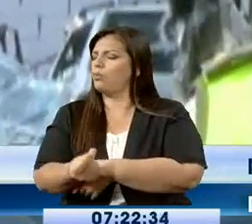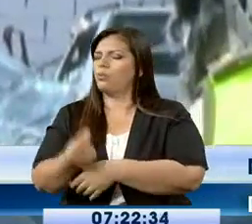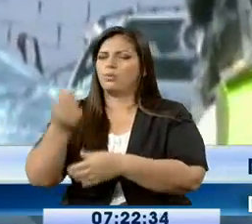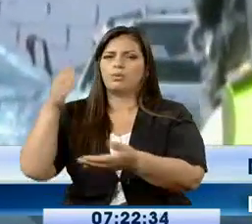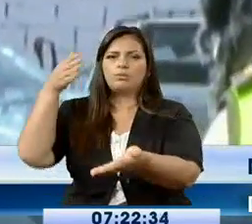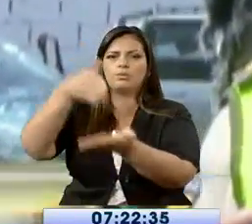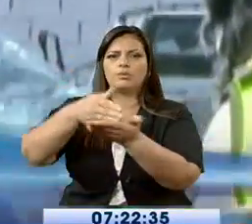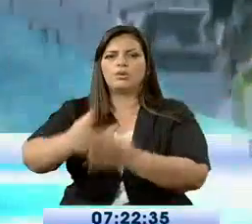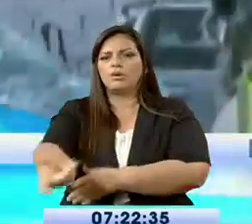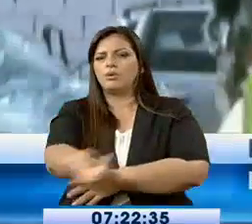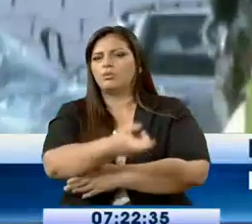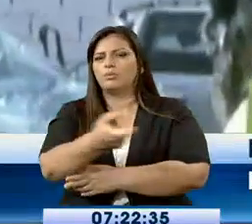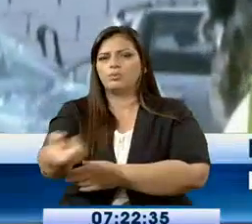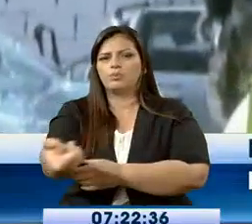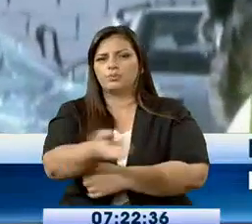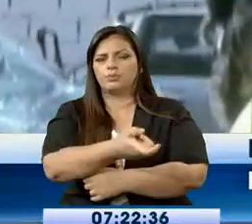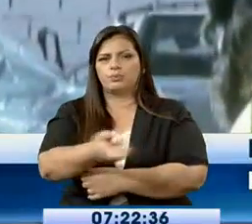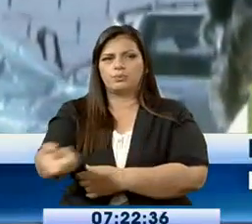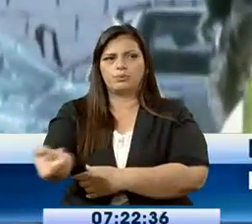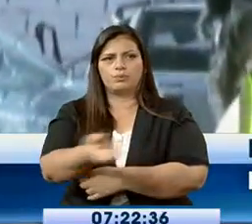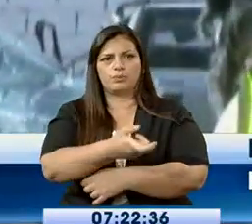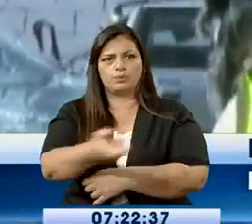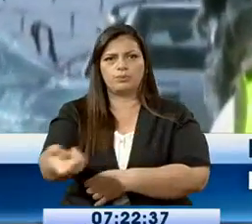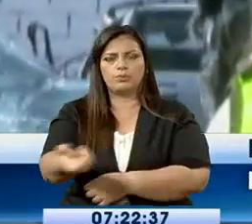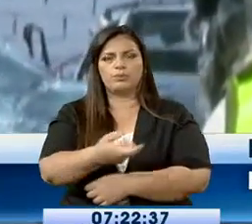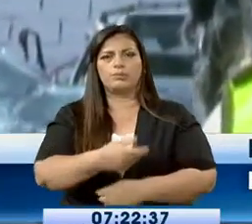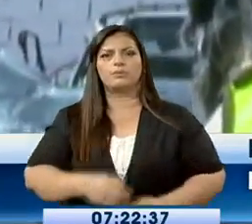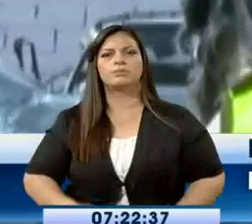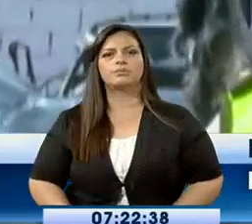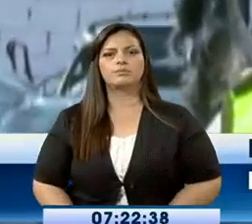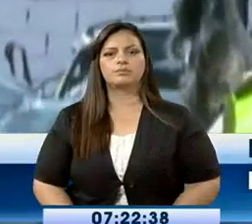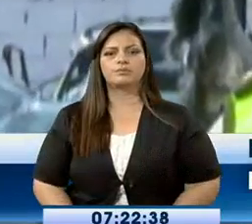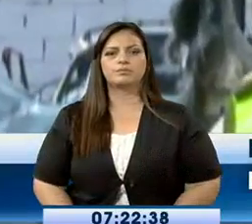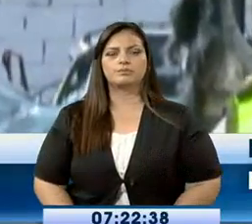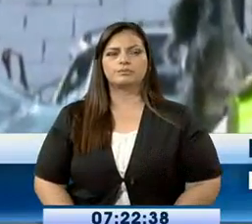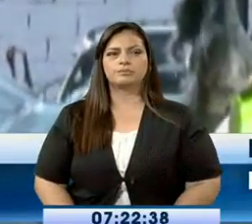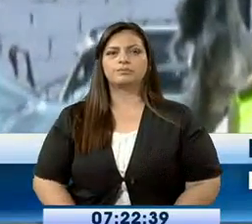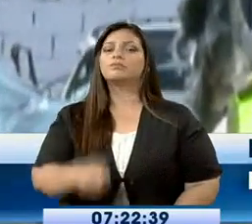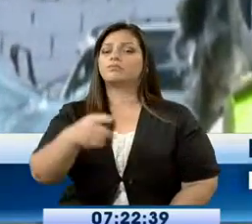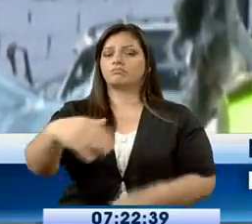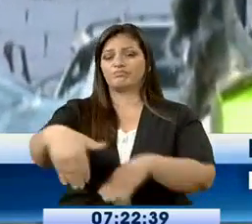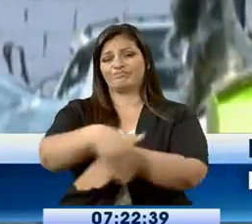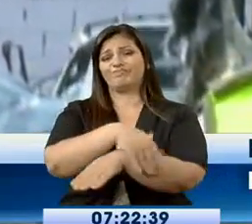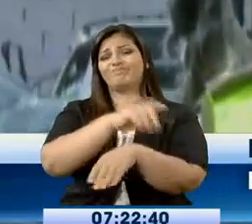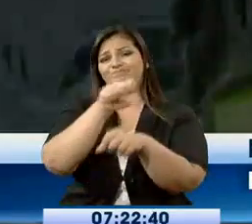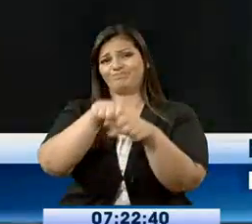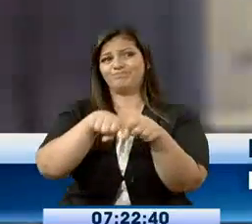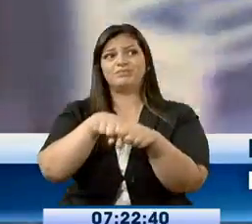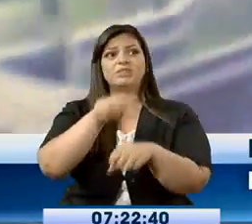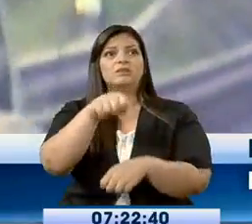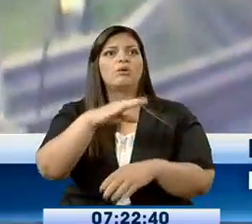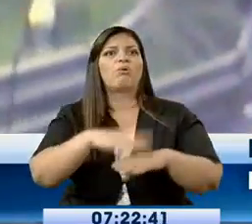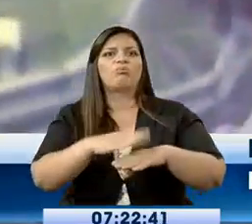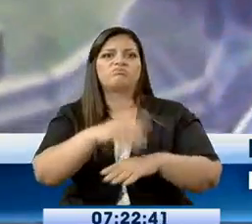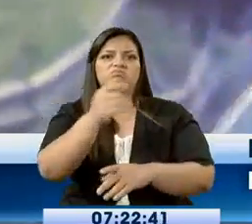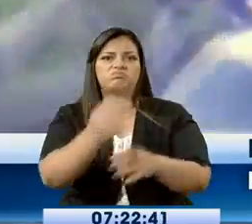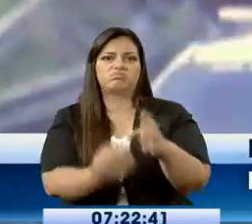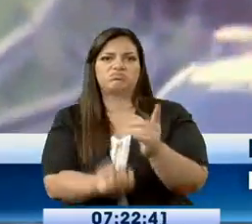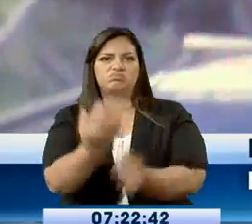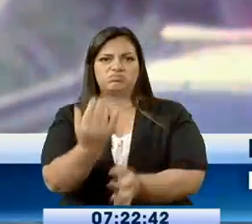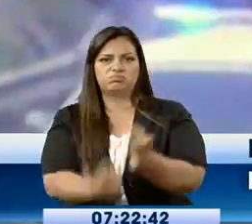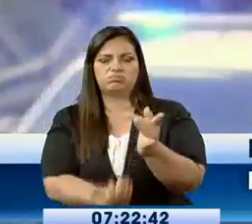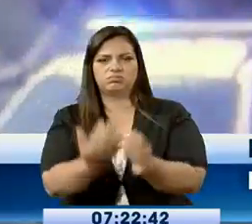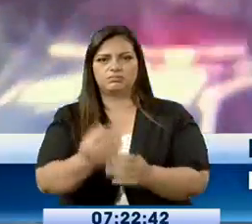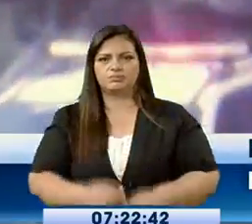apagar el fuego y limpiar la vía, que también se vio con daños pues por este incendio. El incidente se registró